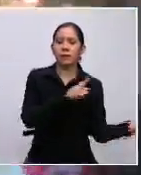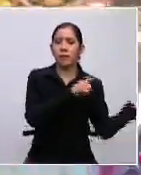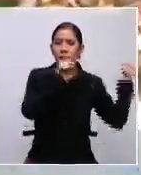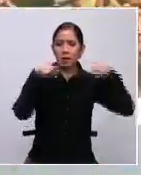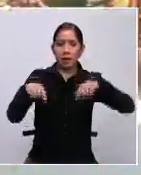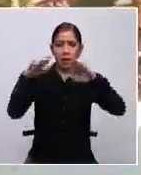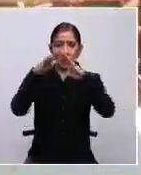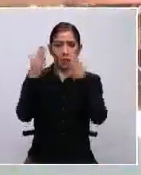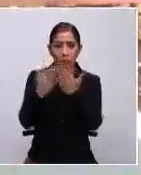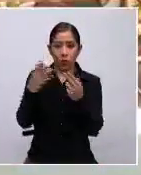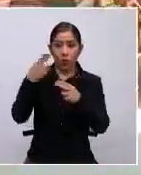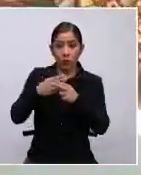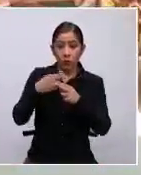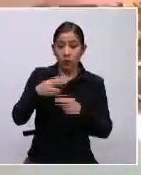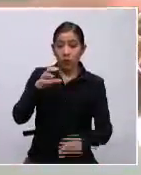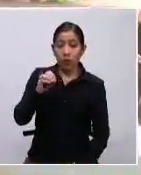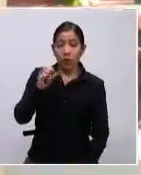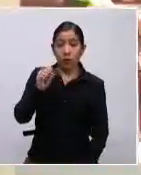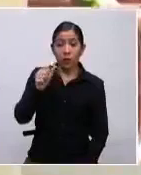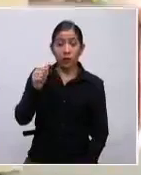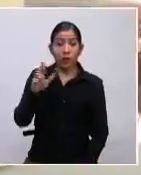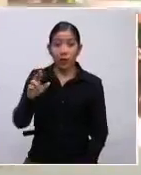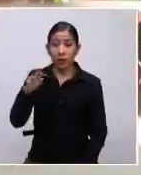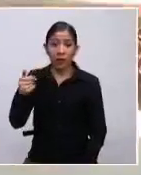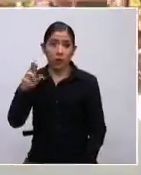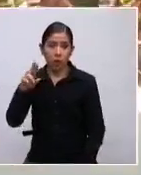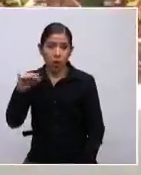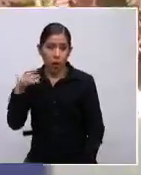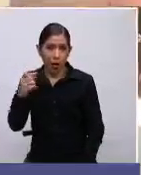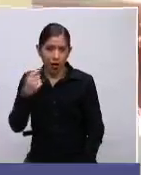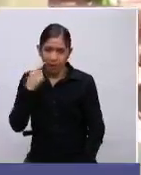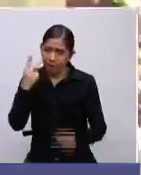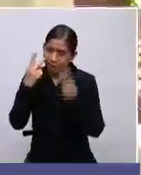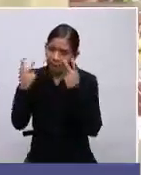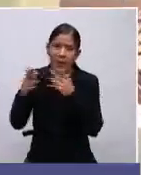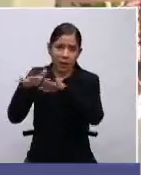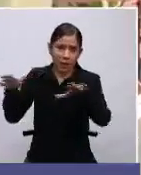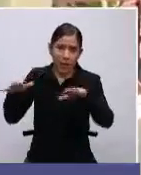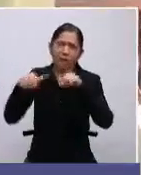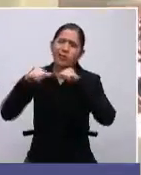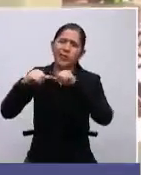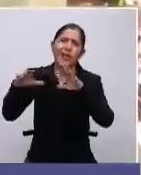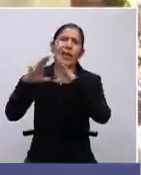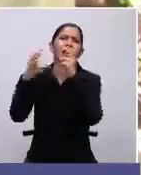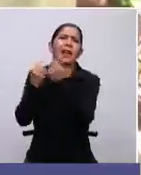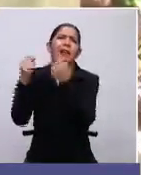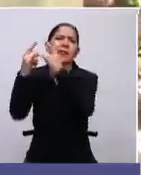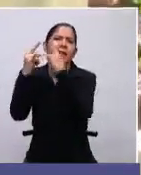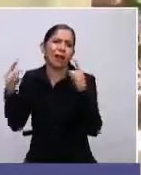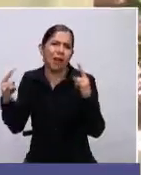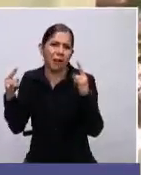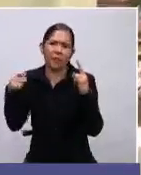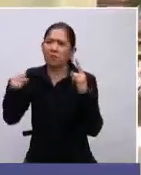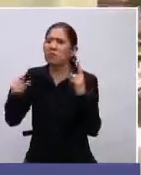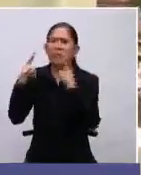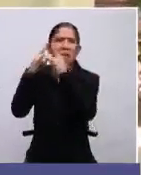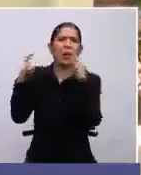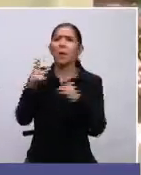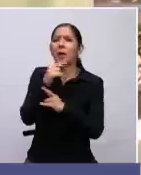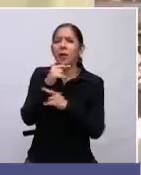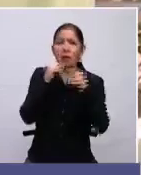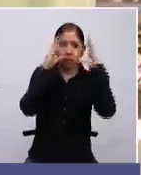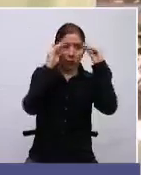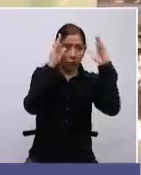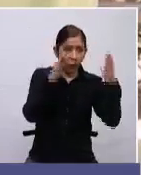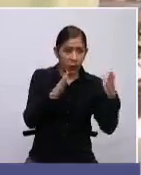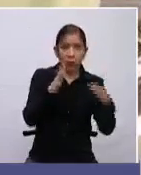estudiantes continúan pasando clases en las carpas improvisadas por los docentes, los maestros y también por